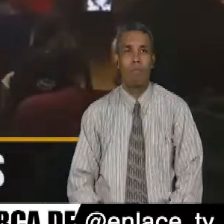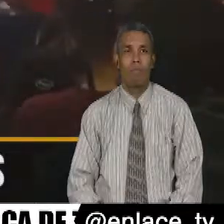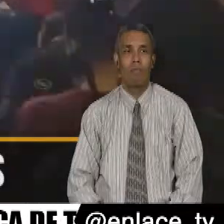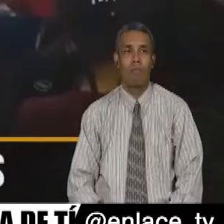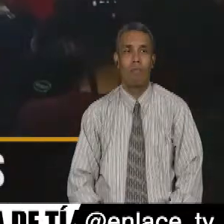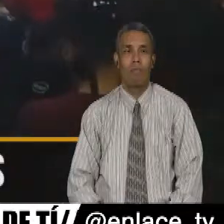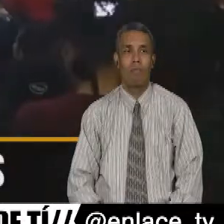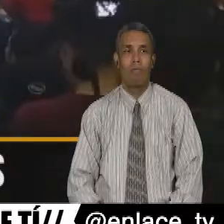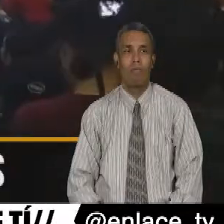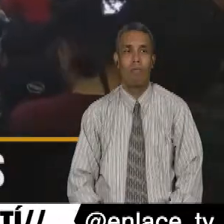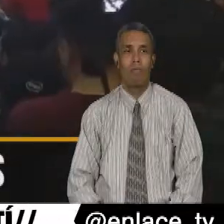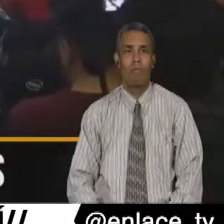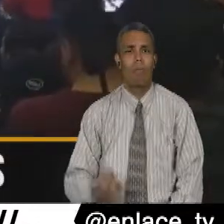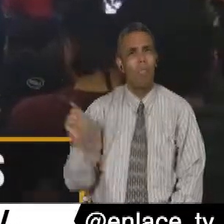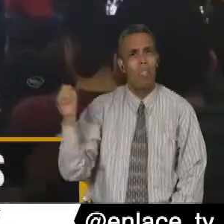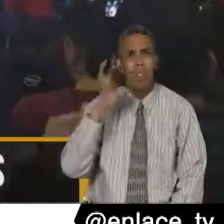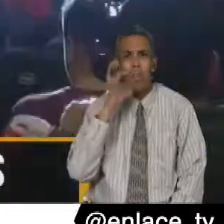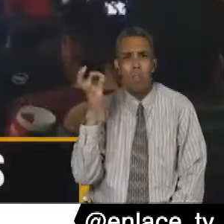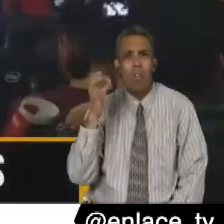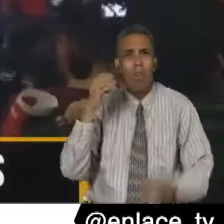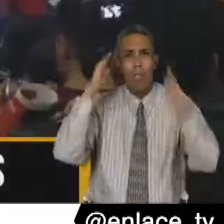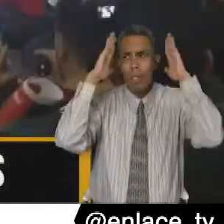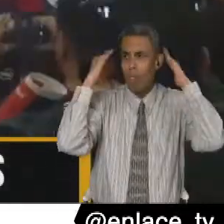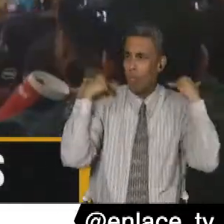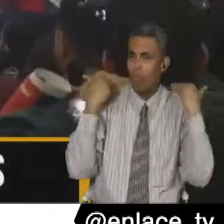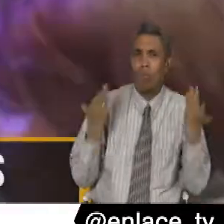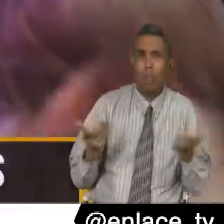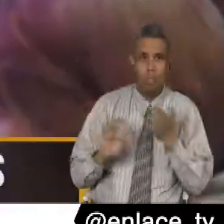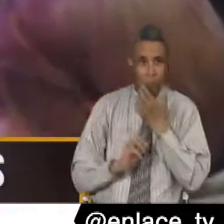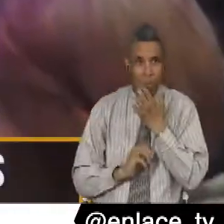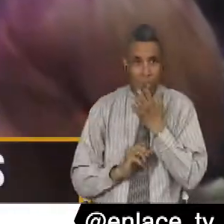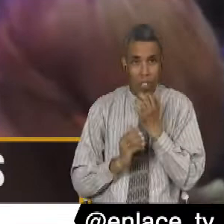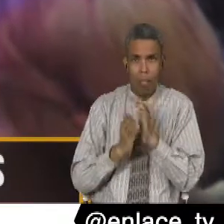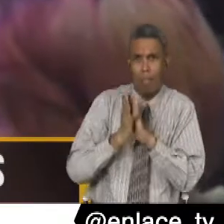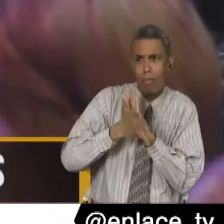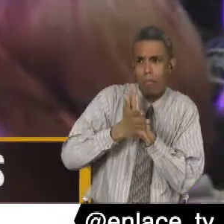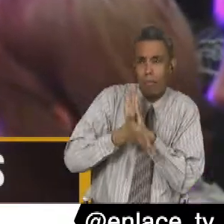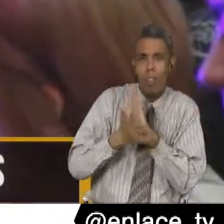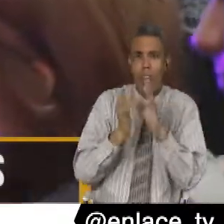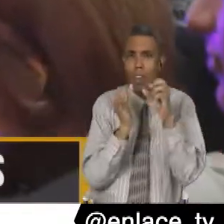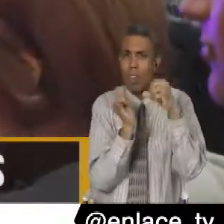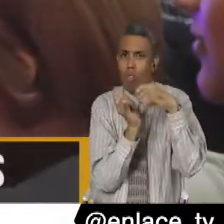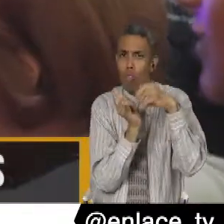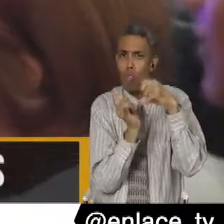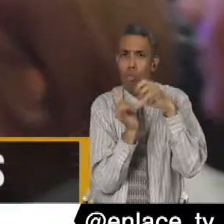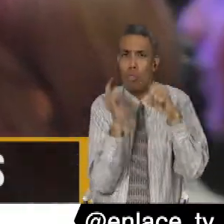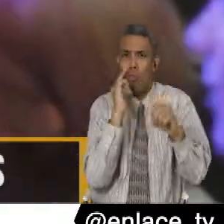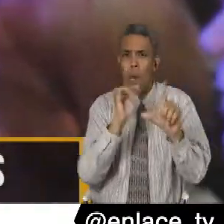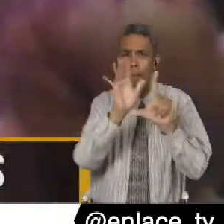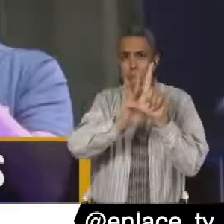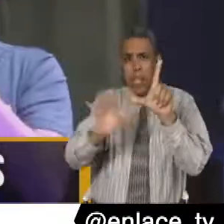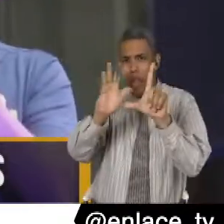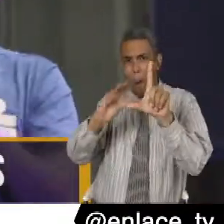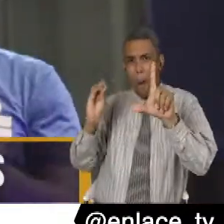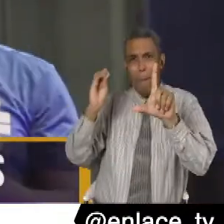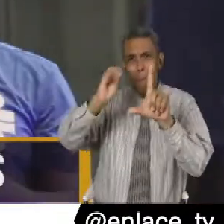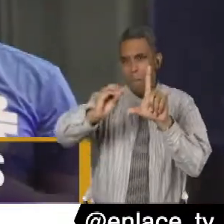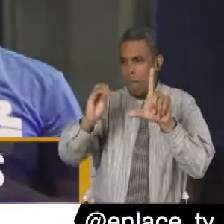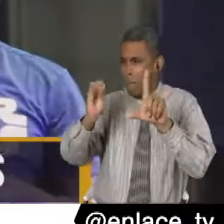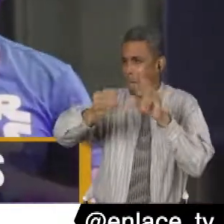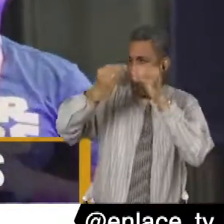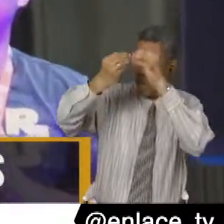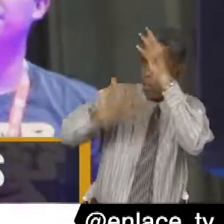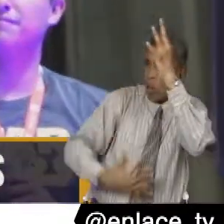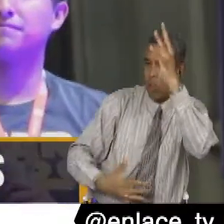y es que este personaje me dio un tono un tanto aterrador ha logrado que sus seguidores cada vez sean más al identificarse con sus